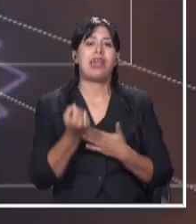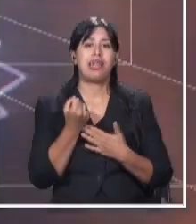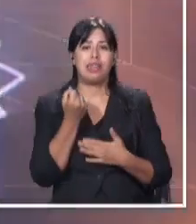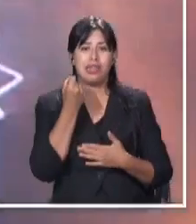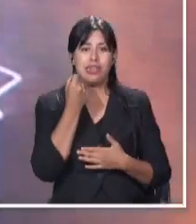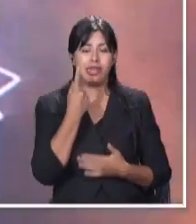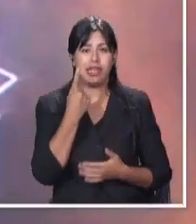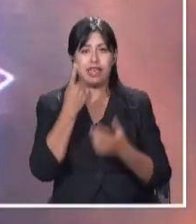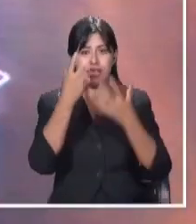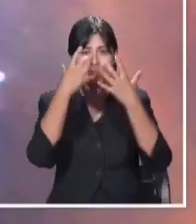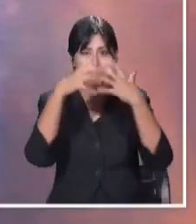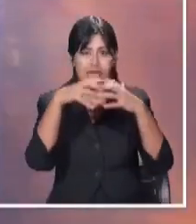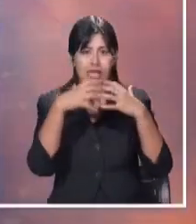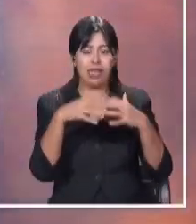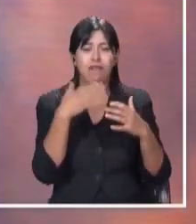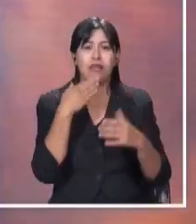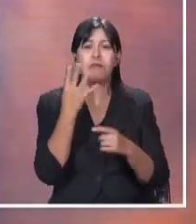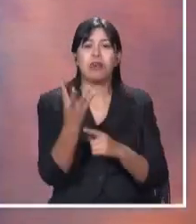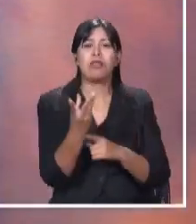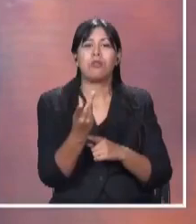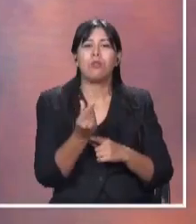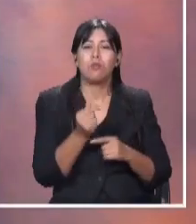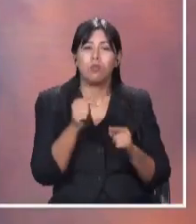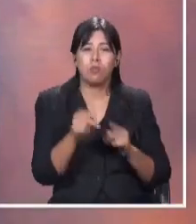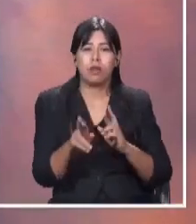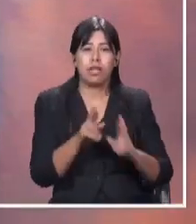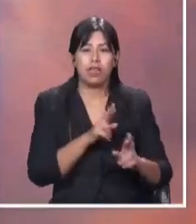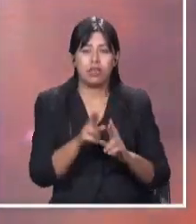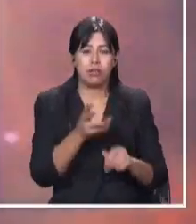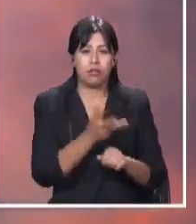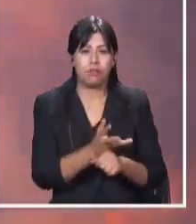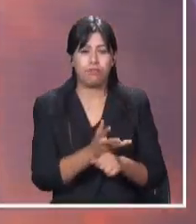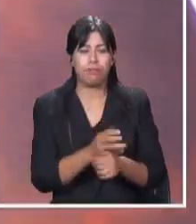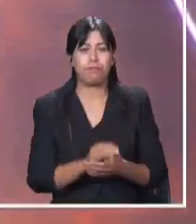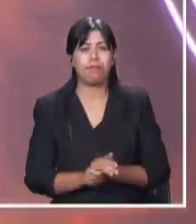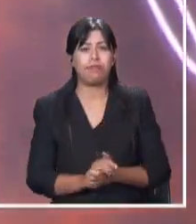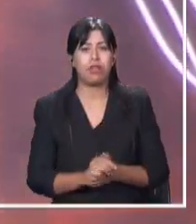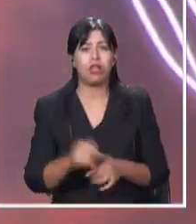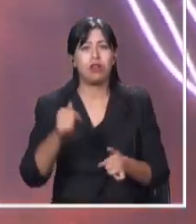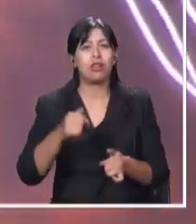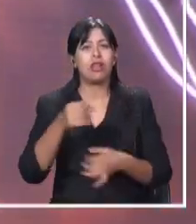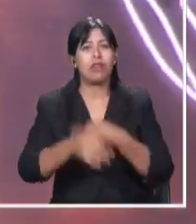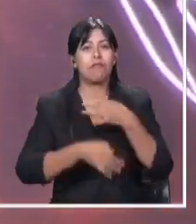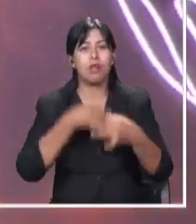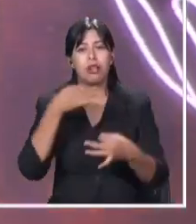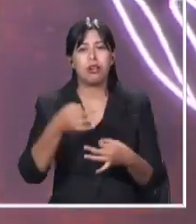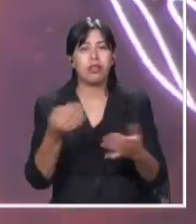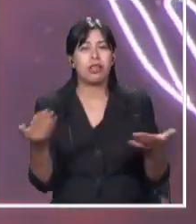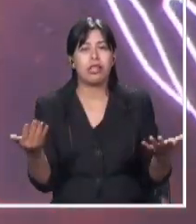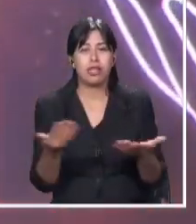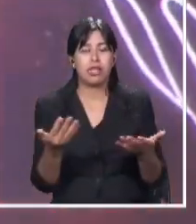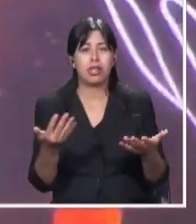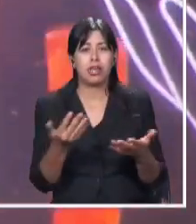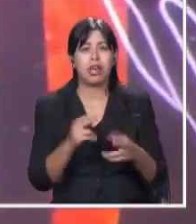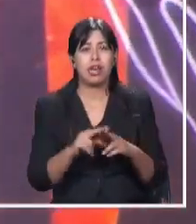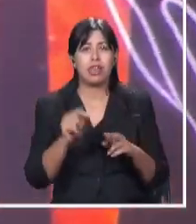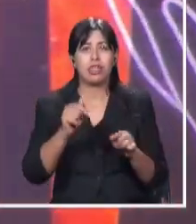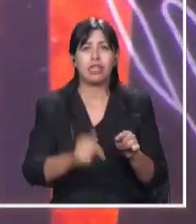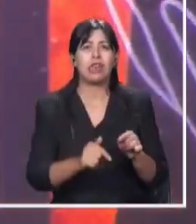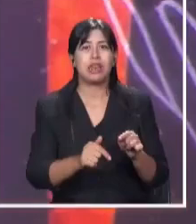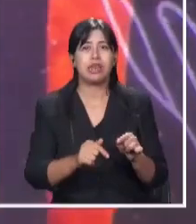cerebro, entender qué tipo de cómputos se están ahí relacionando. Lo que le quiero contar hoy día se desarrolla principalmente acá.